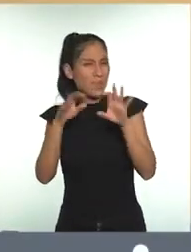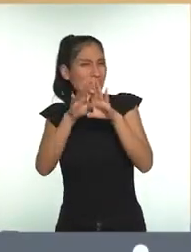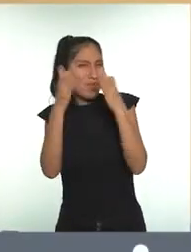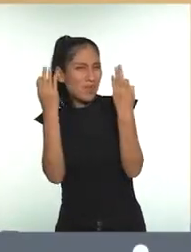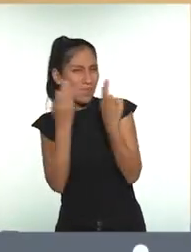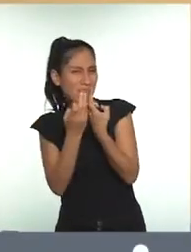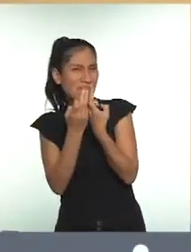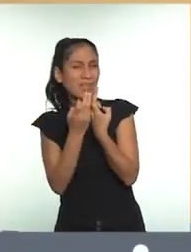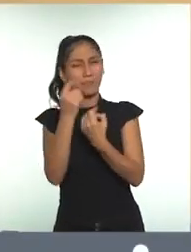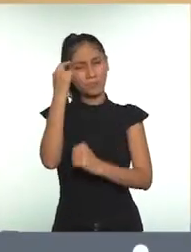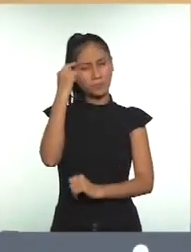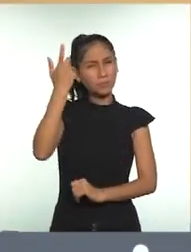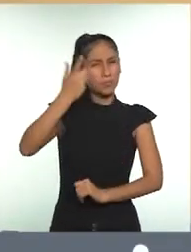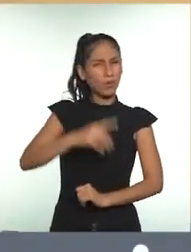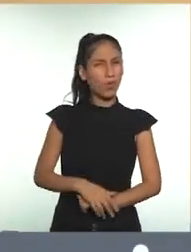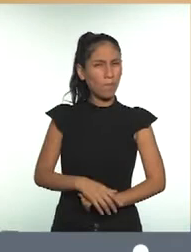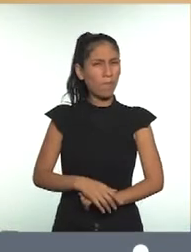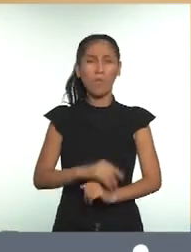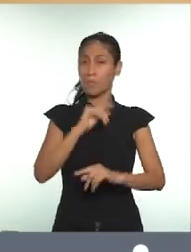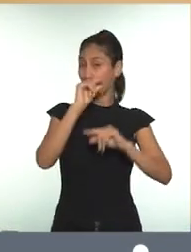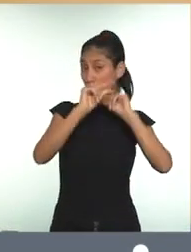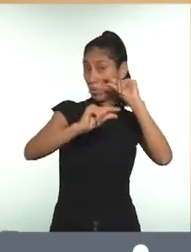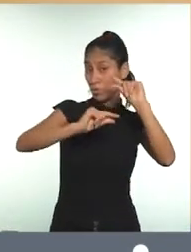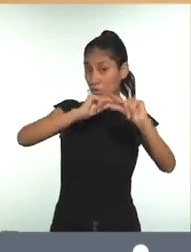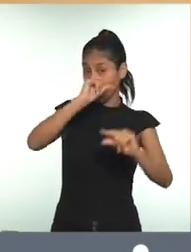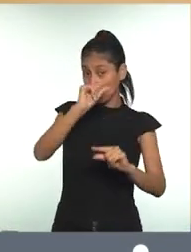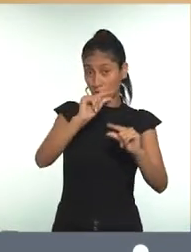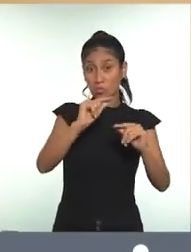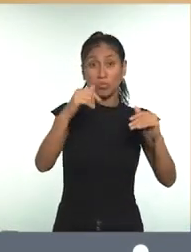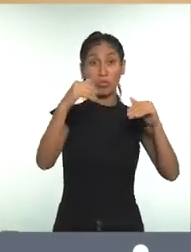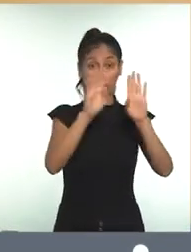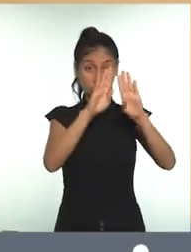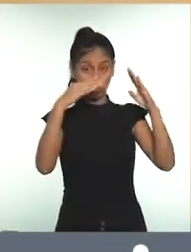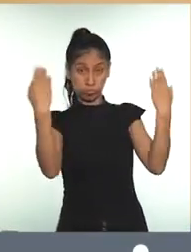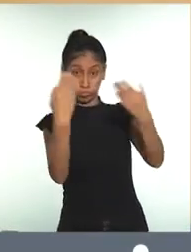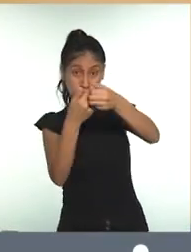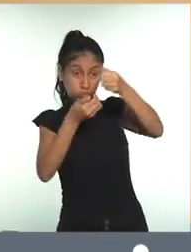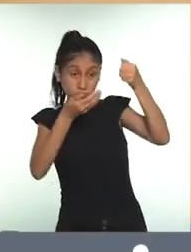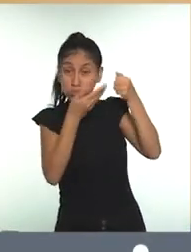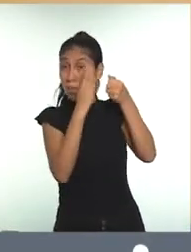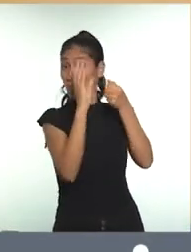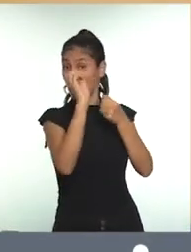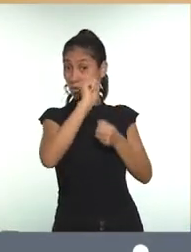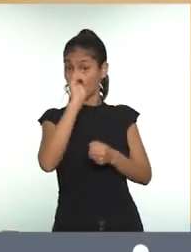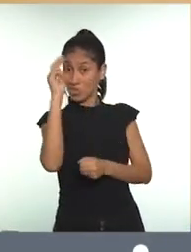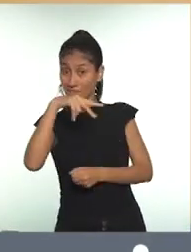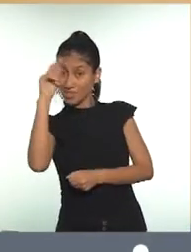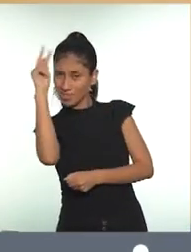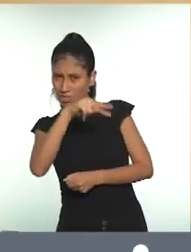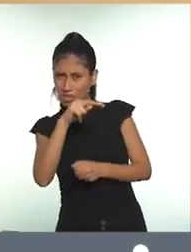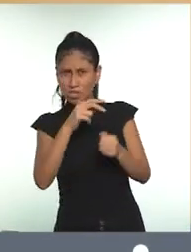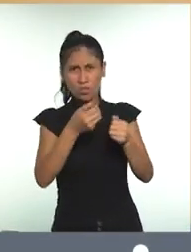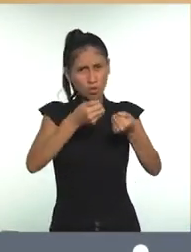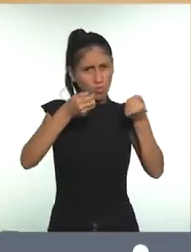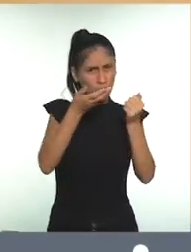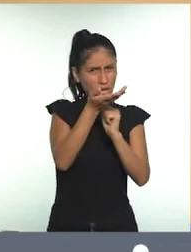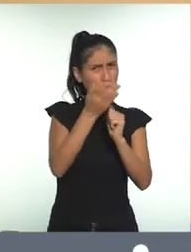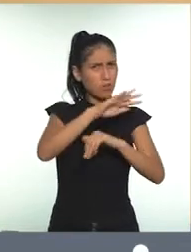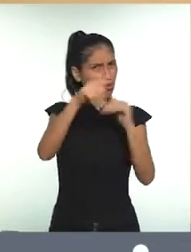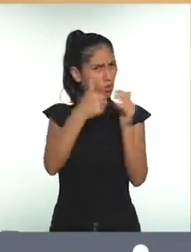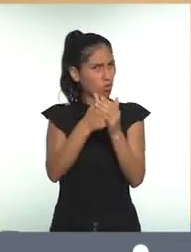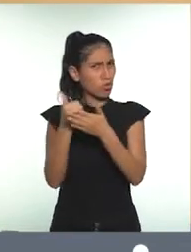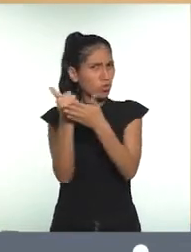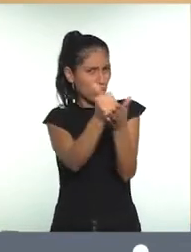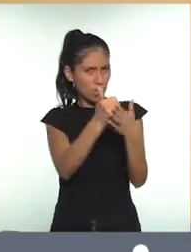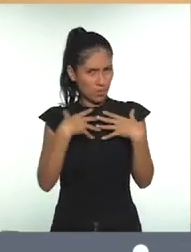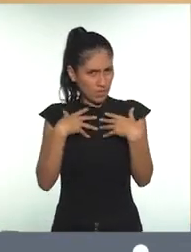con mi familia decidimos implementar poco a poco un botiquín con instrumentos que ayuden a llevar un mejor control de la